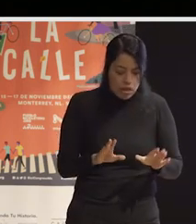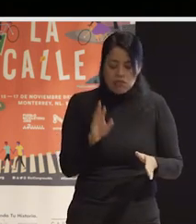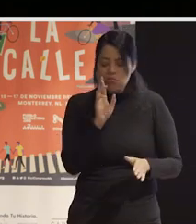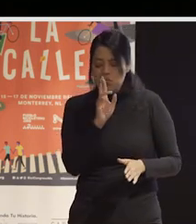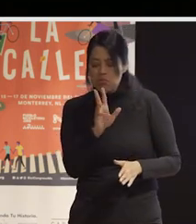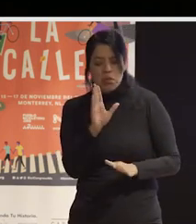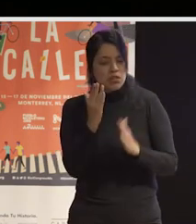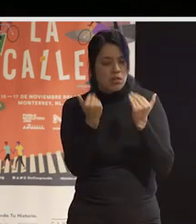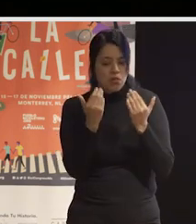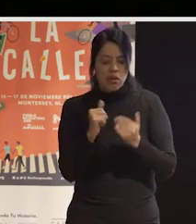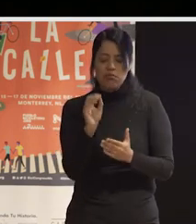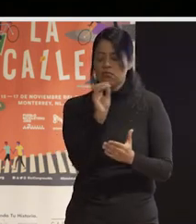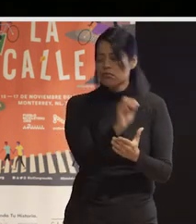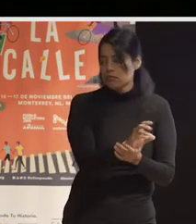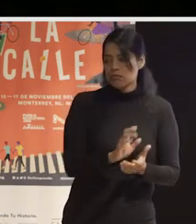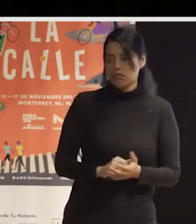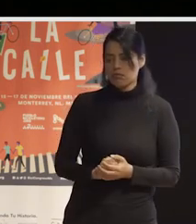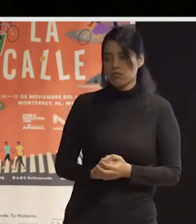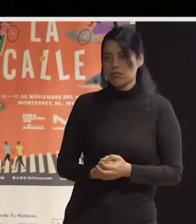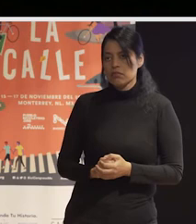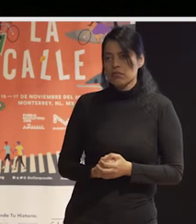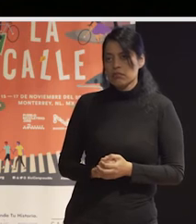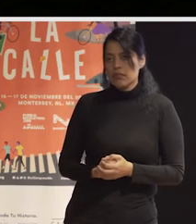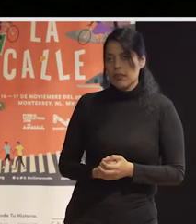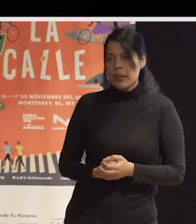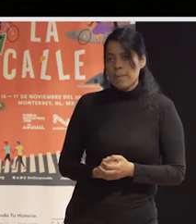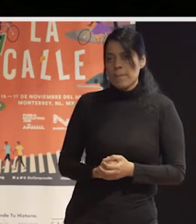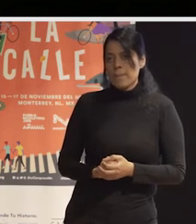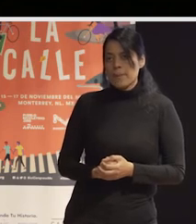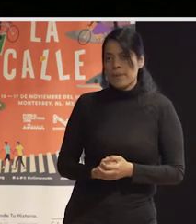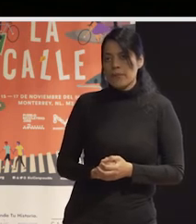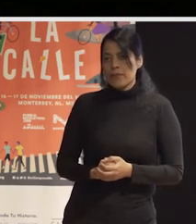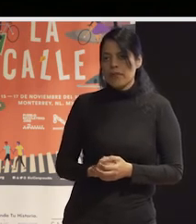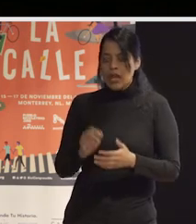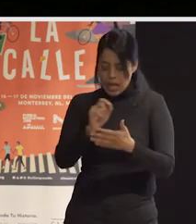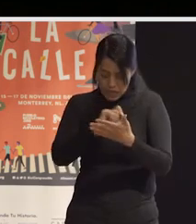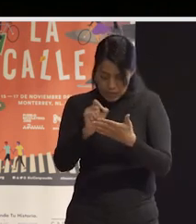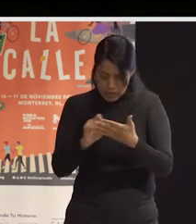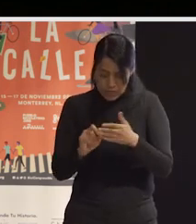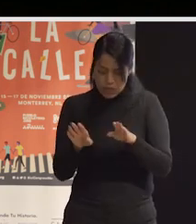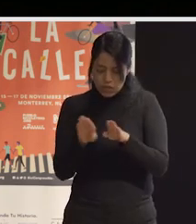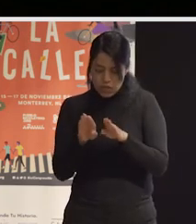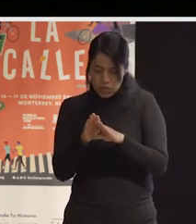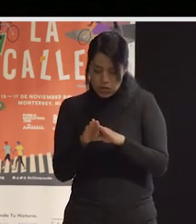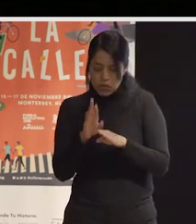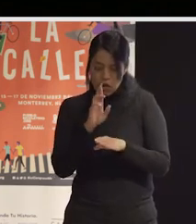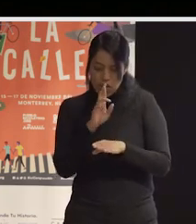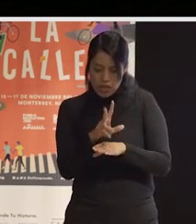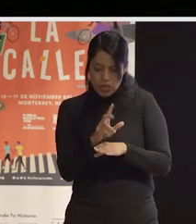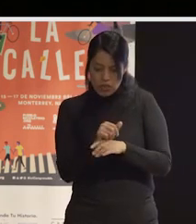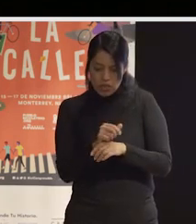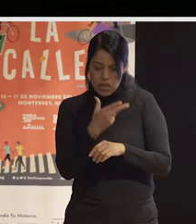contesta hay un todo cosas que han escrito sobre el síndrome de la respuesta